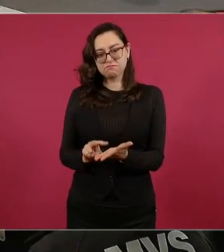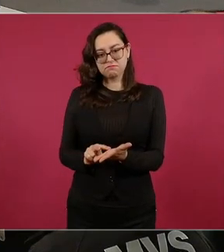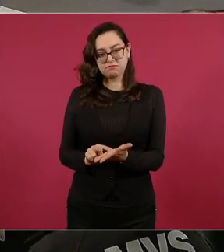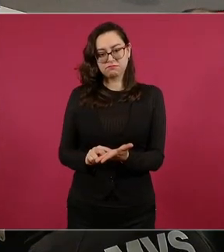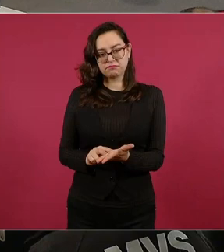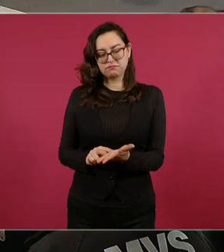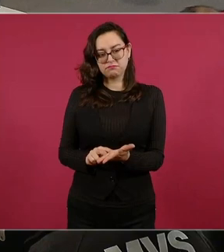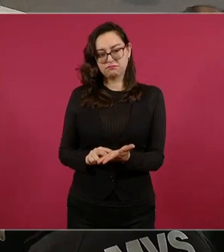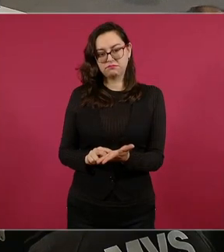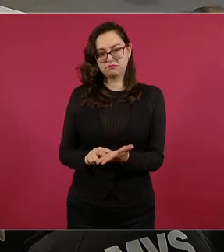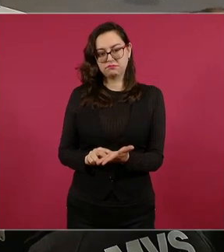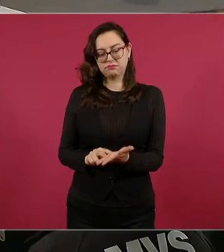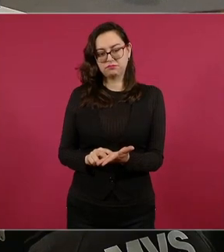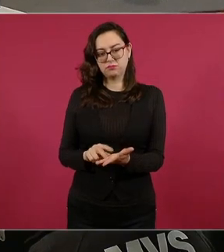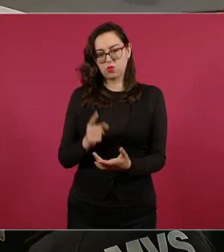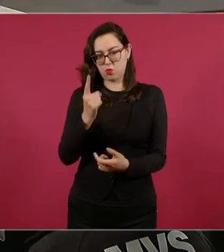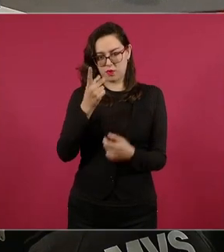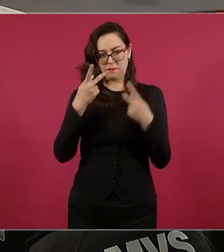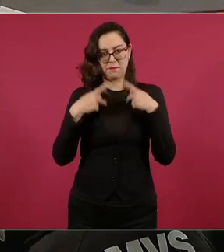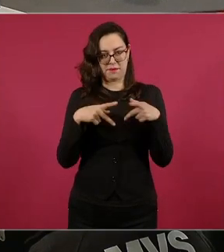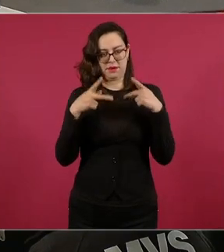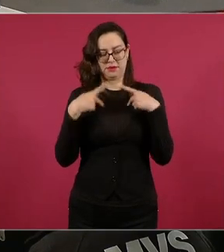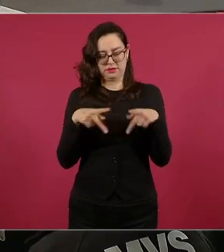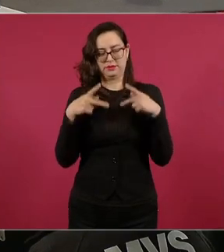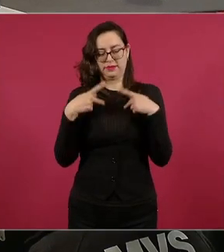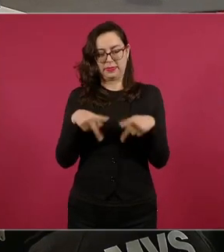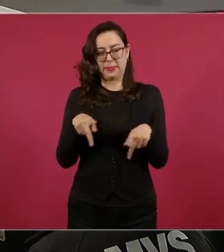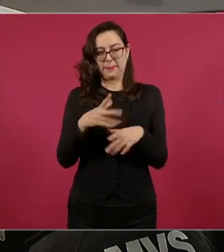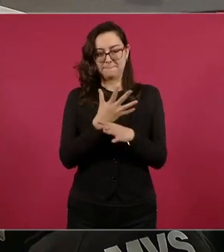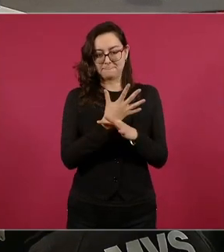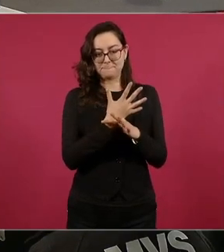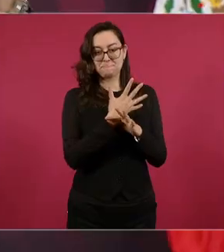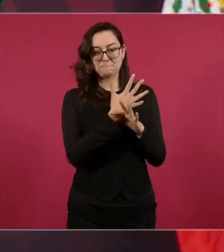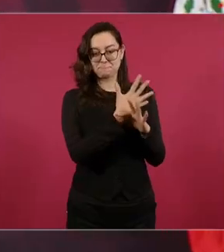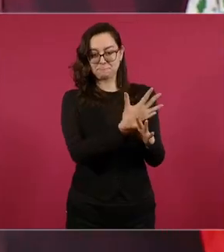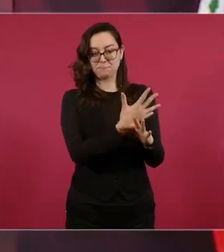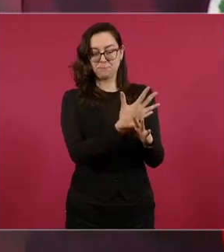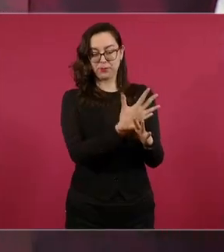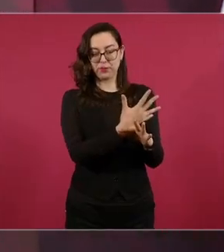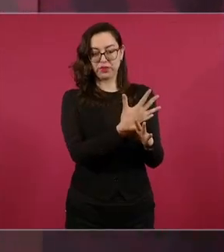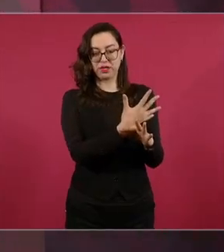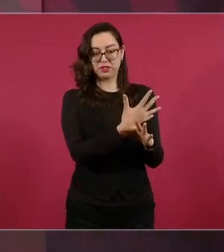de alguien que decía es increíble